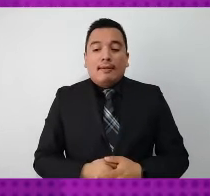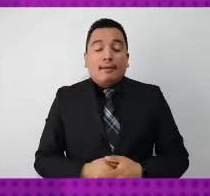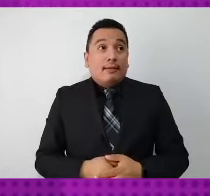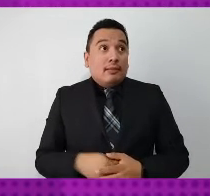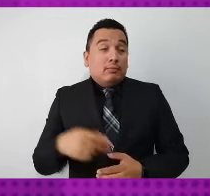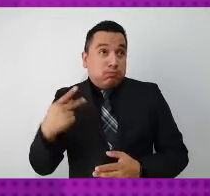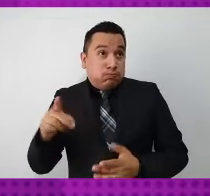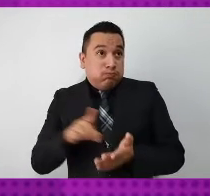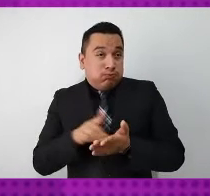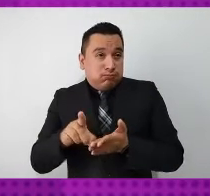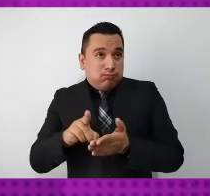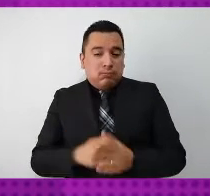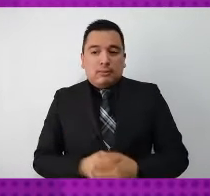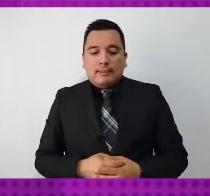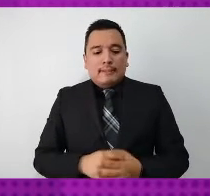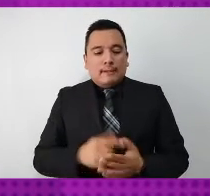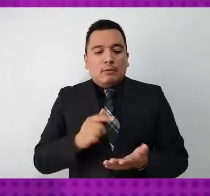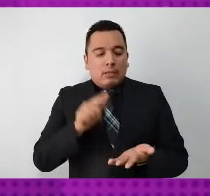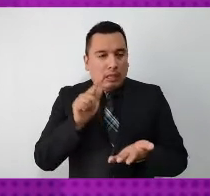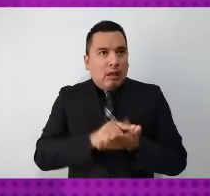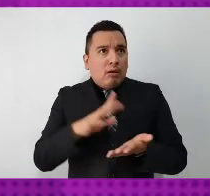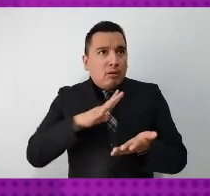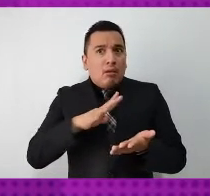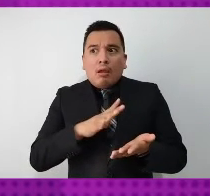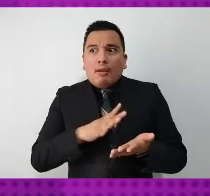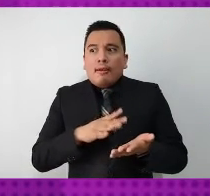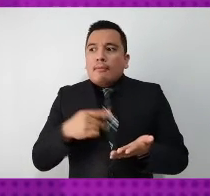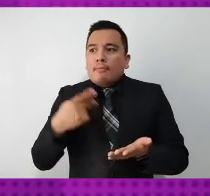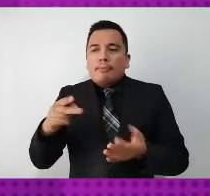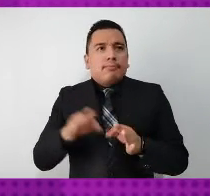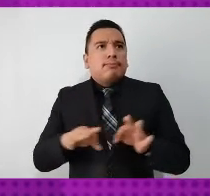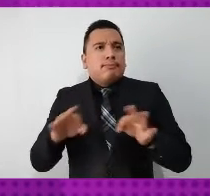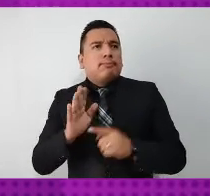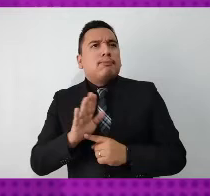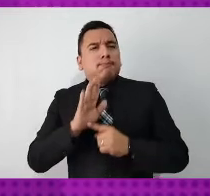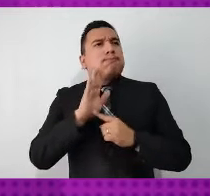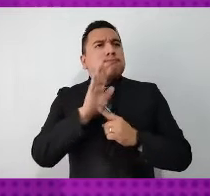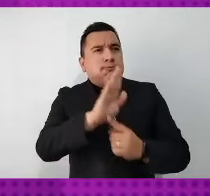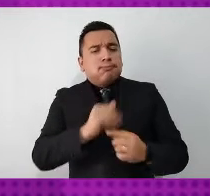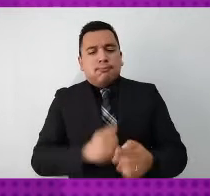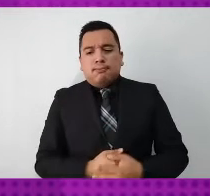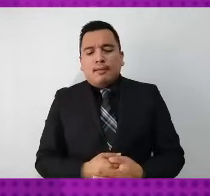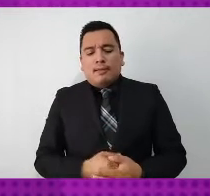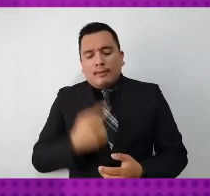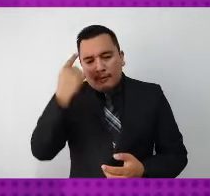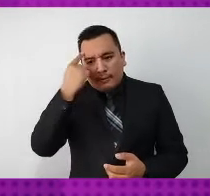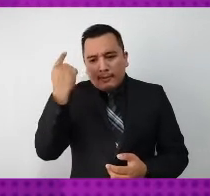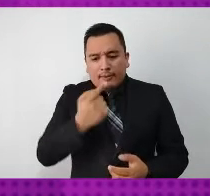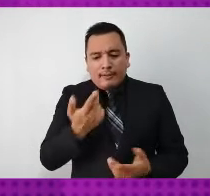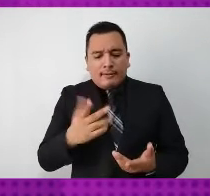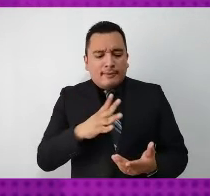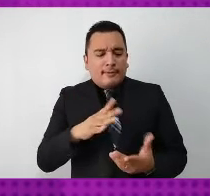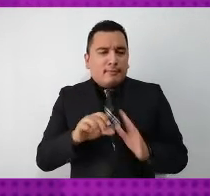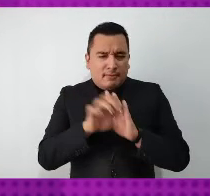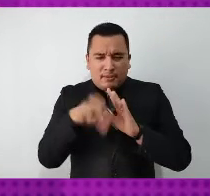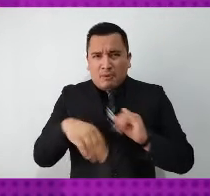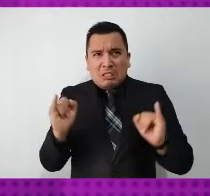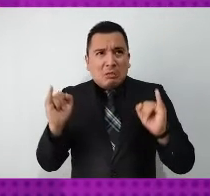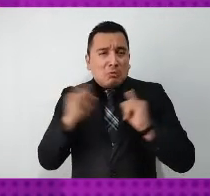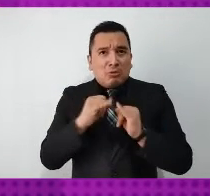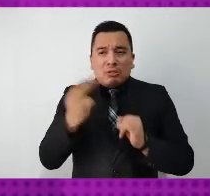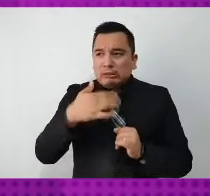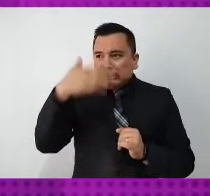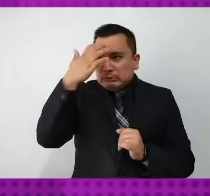estos derechos que nos dan las leyes hacer conciencia en todo lo que son las instituciones que relea